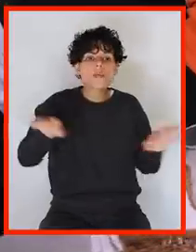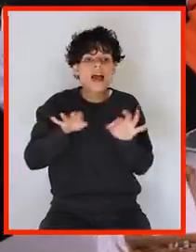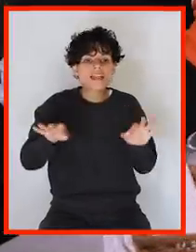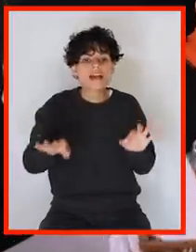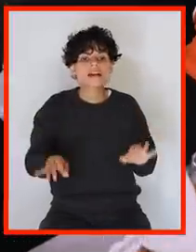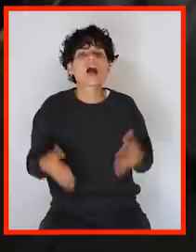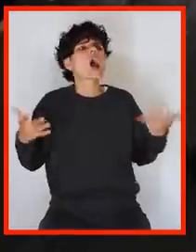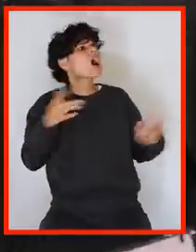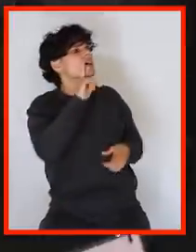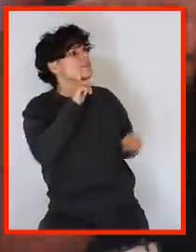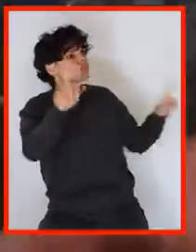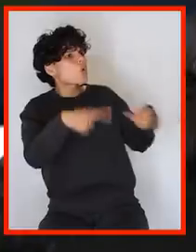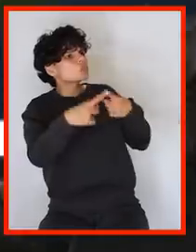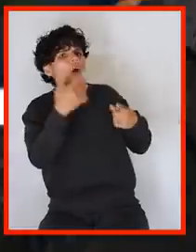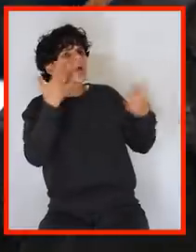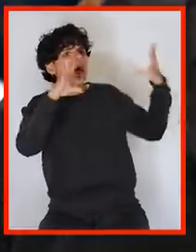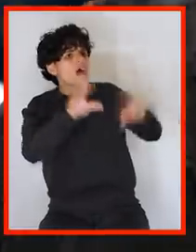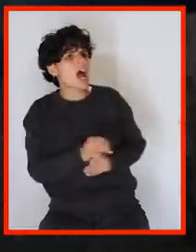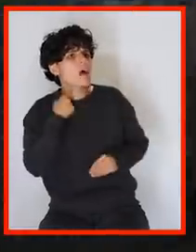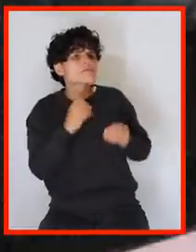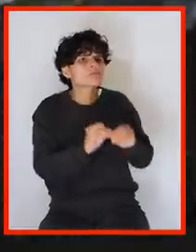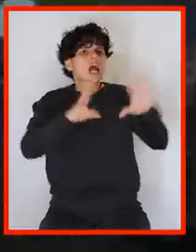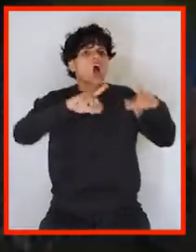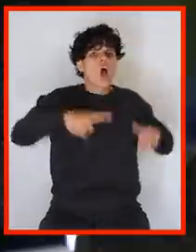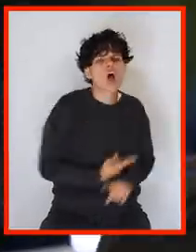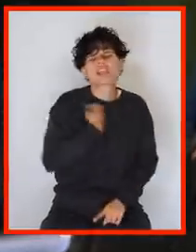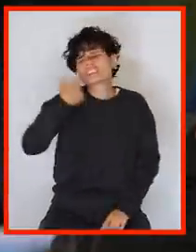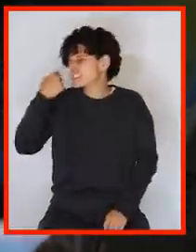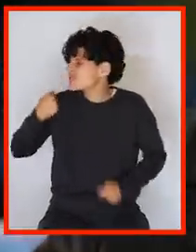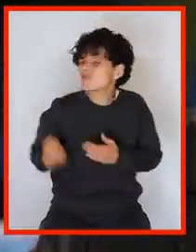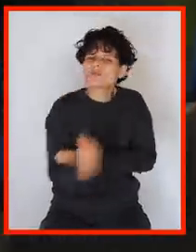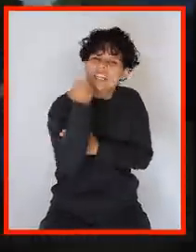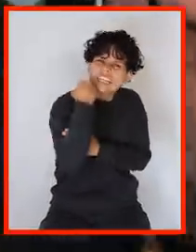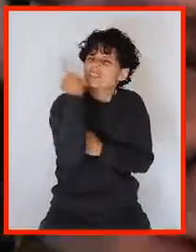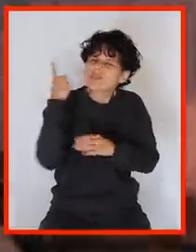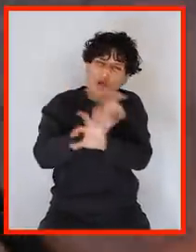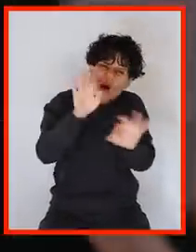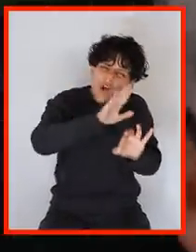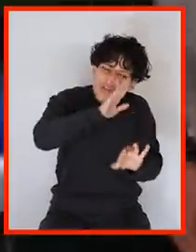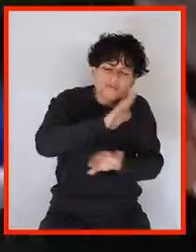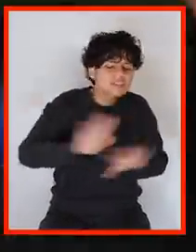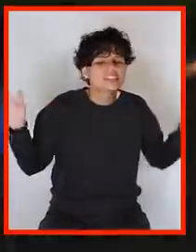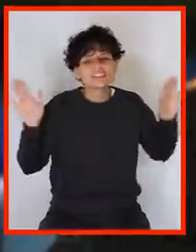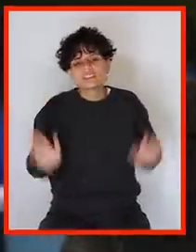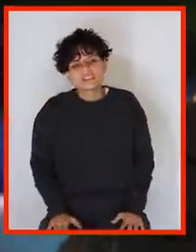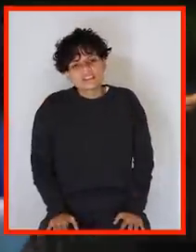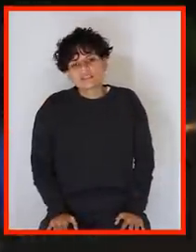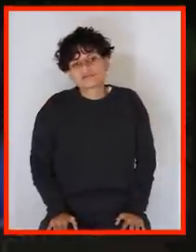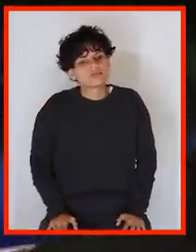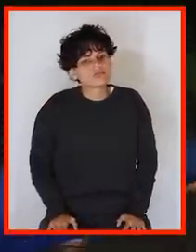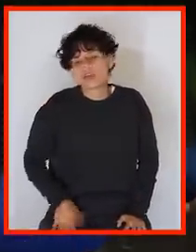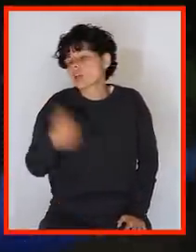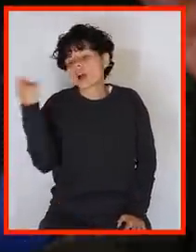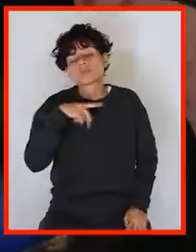como el cumpleañero, así, oye, ¿quién apagó la música? ¡Pongan la hueá, conche tu madre! Dije yo, puta, no me dejan dormir. Y ahí